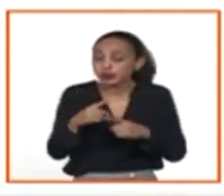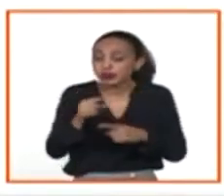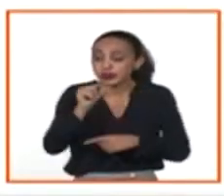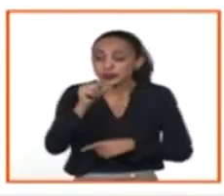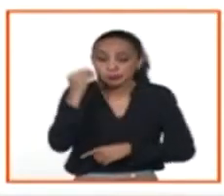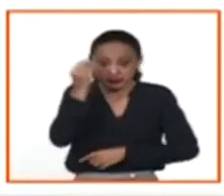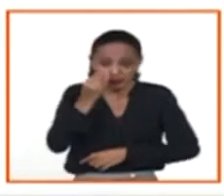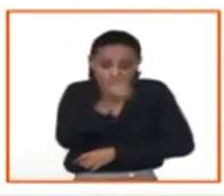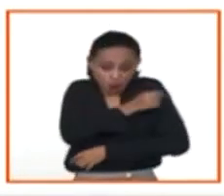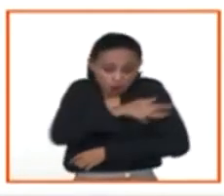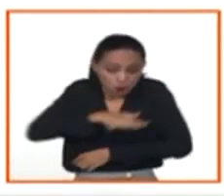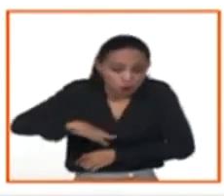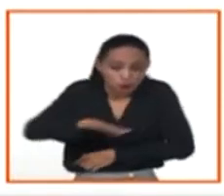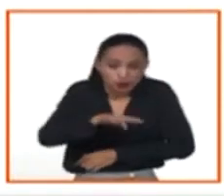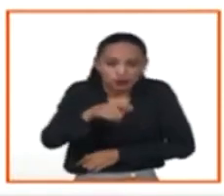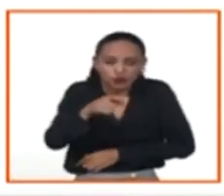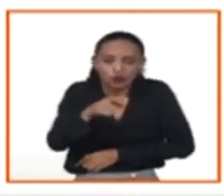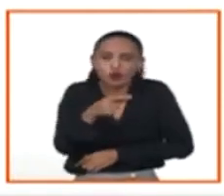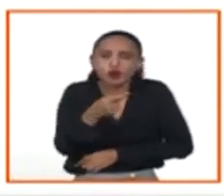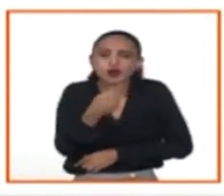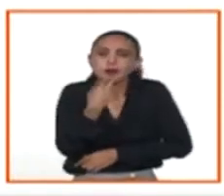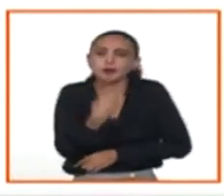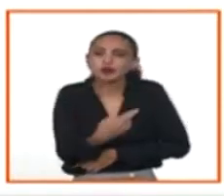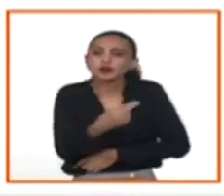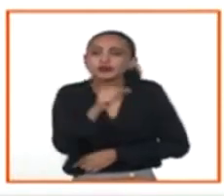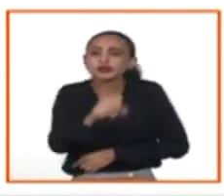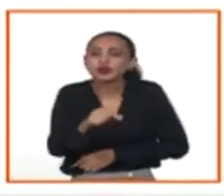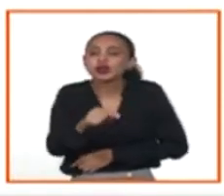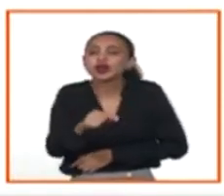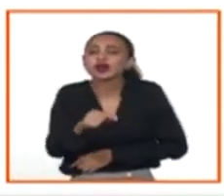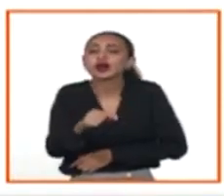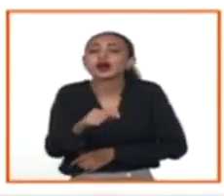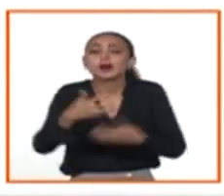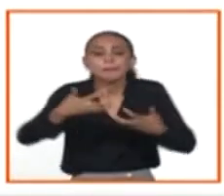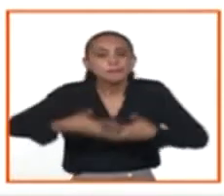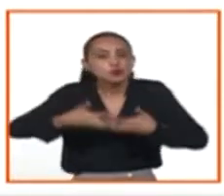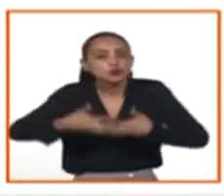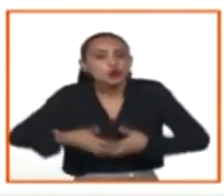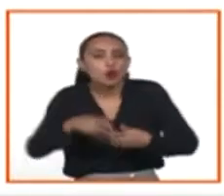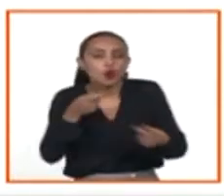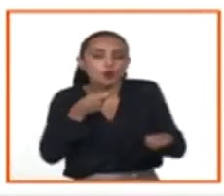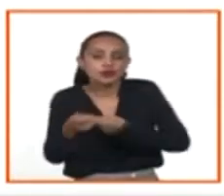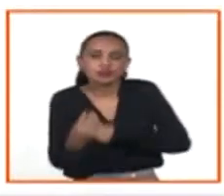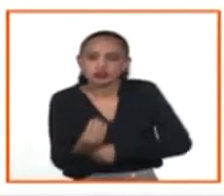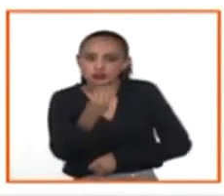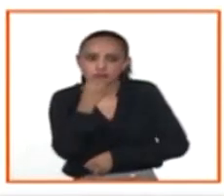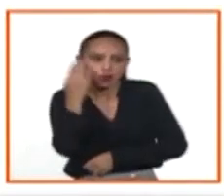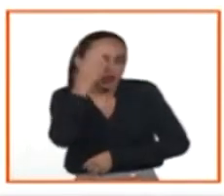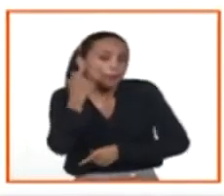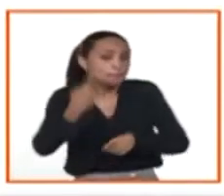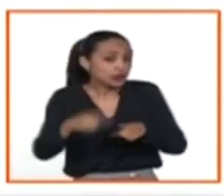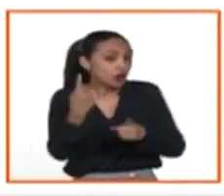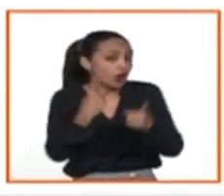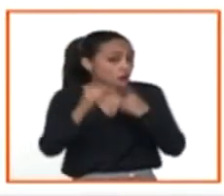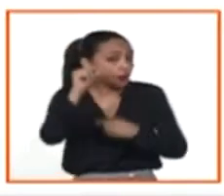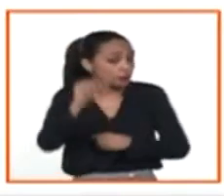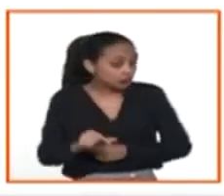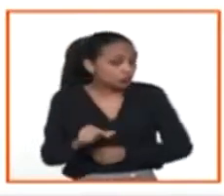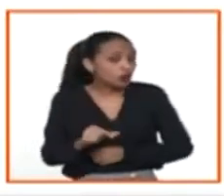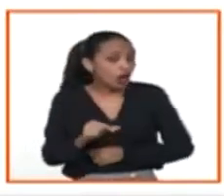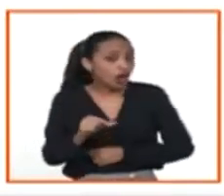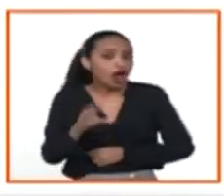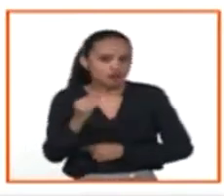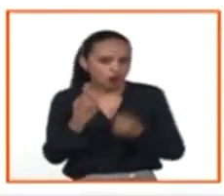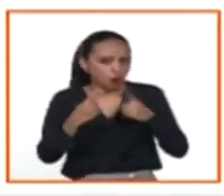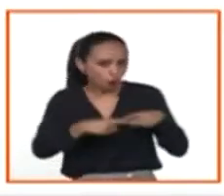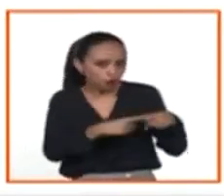personas que se relacionan con la producción o la comercialización de los alimentos quien dé los criterios, pero han habido criterios muy interesantes desde otros